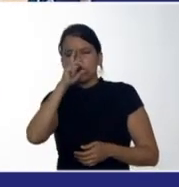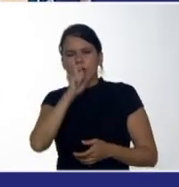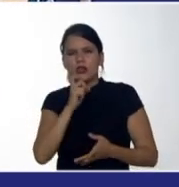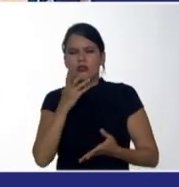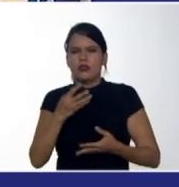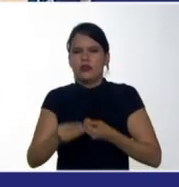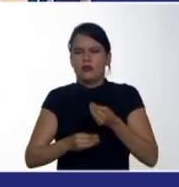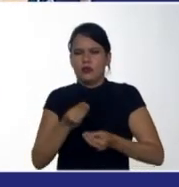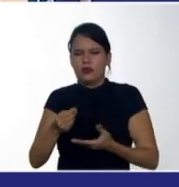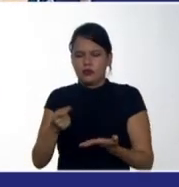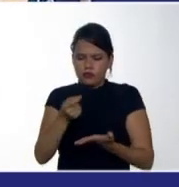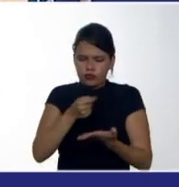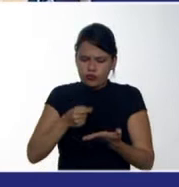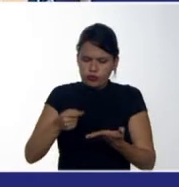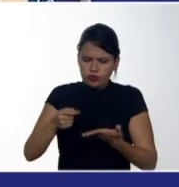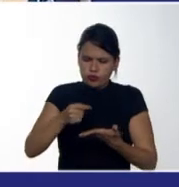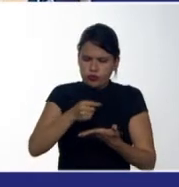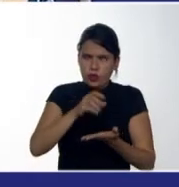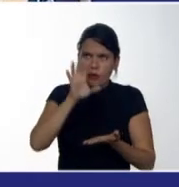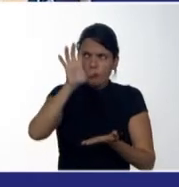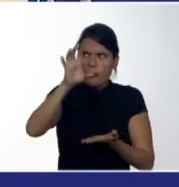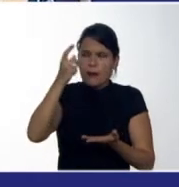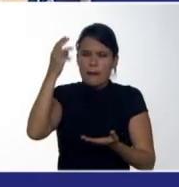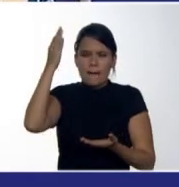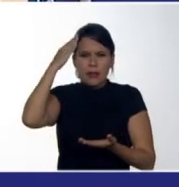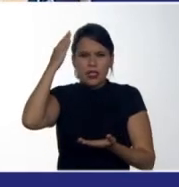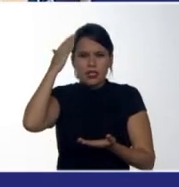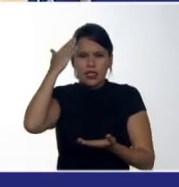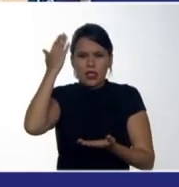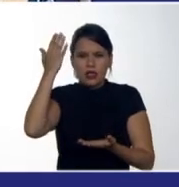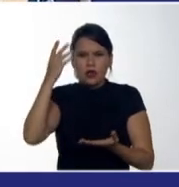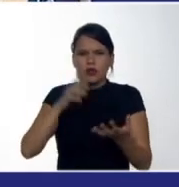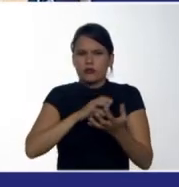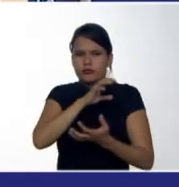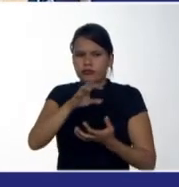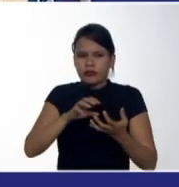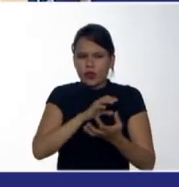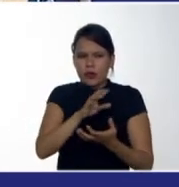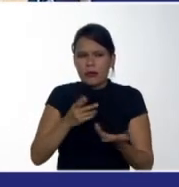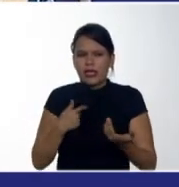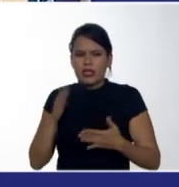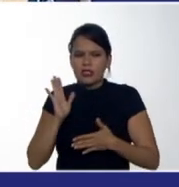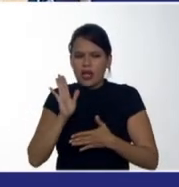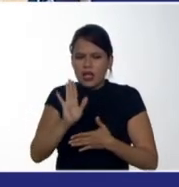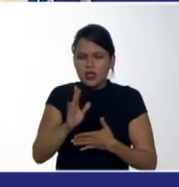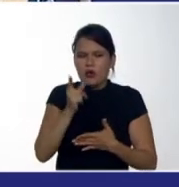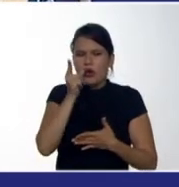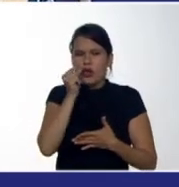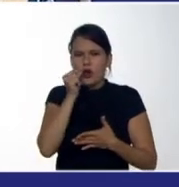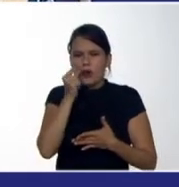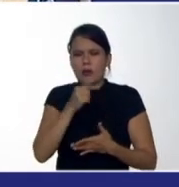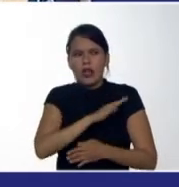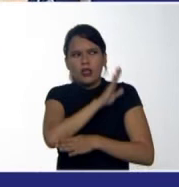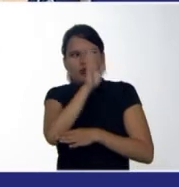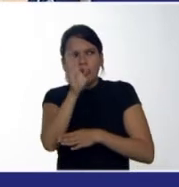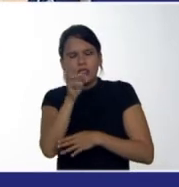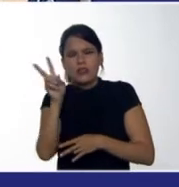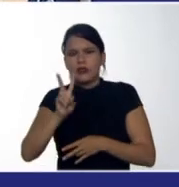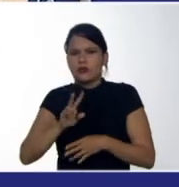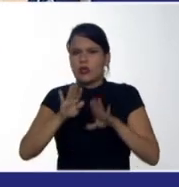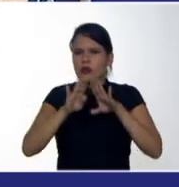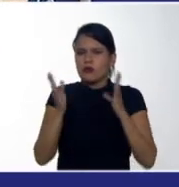elabora un mapa mental con las causas y consecuencias de la intervención del hombre en el medio ambiente en Venezuela y en el mundo.